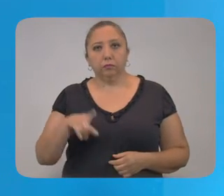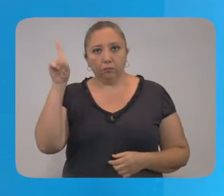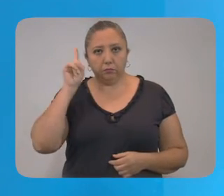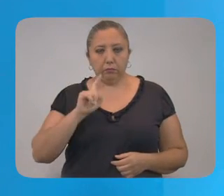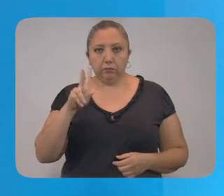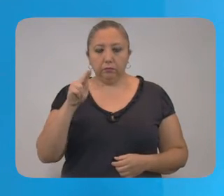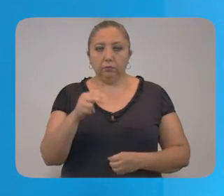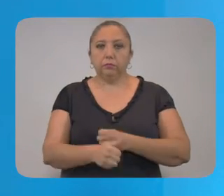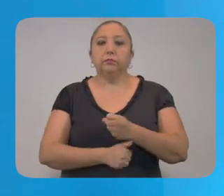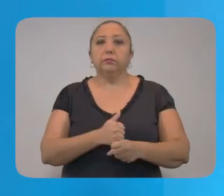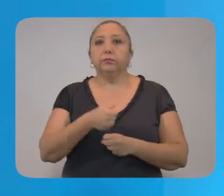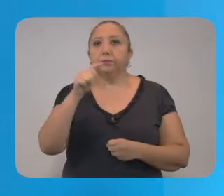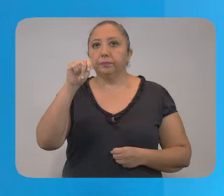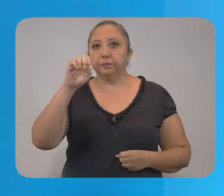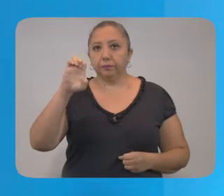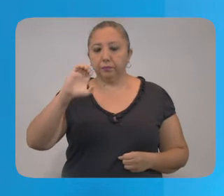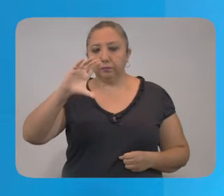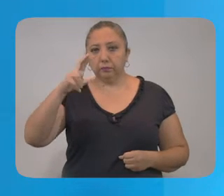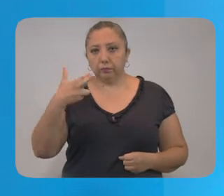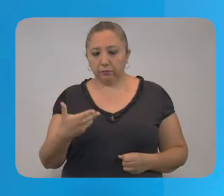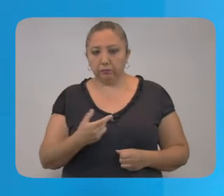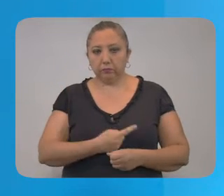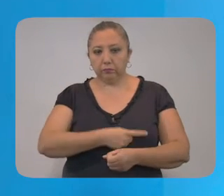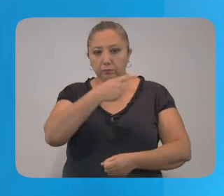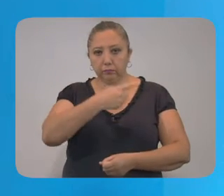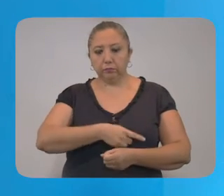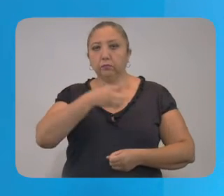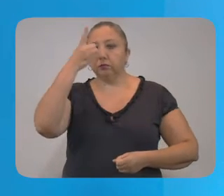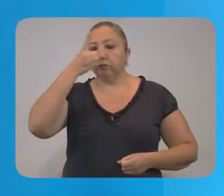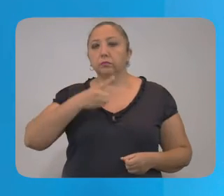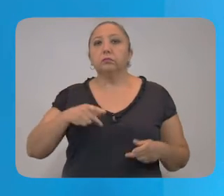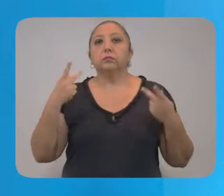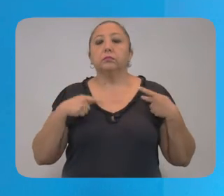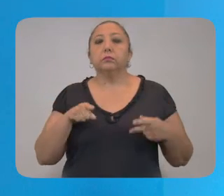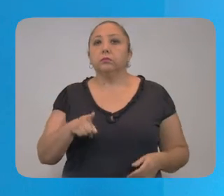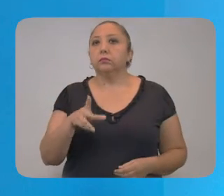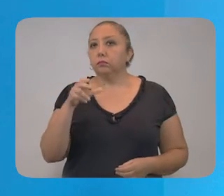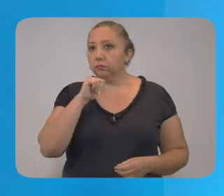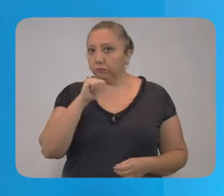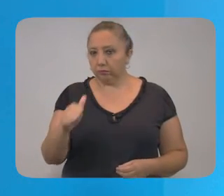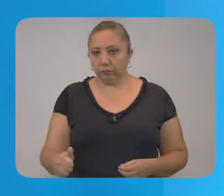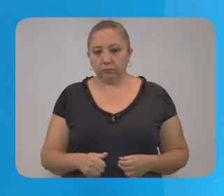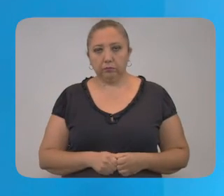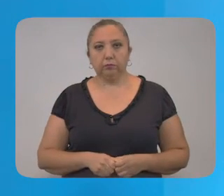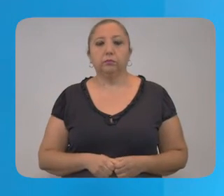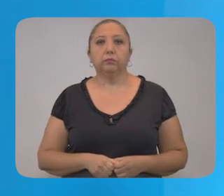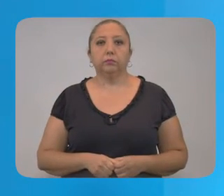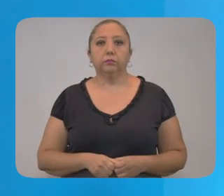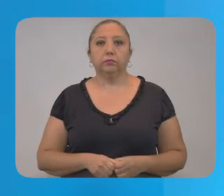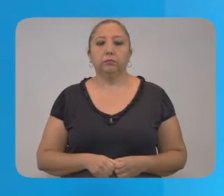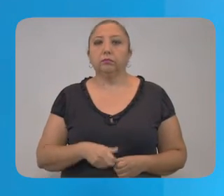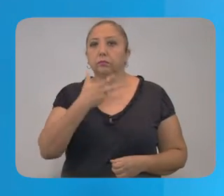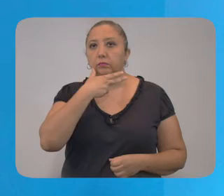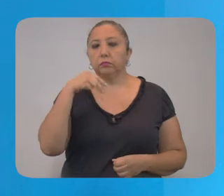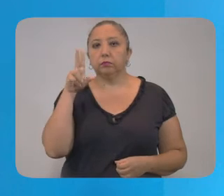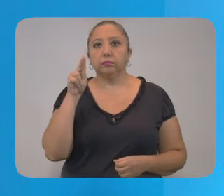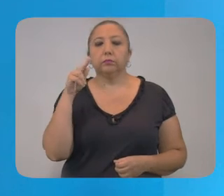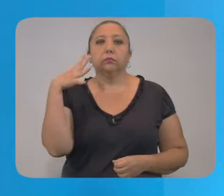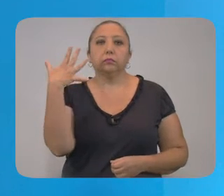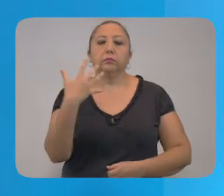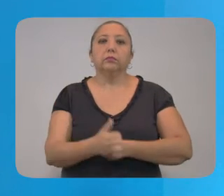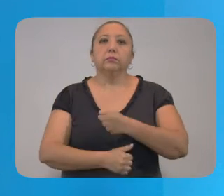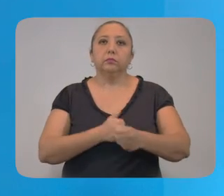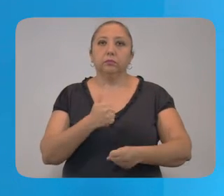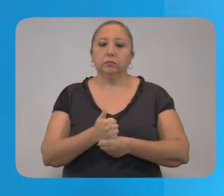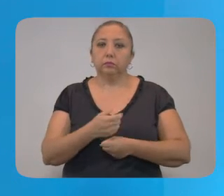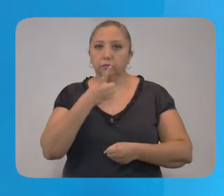Mujer de 80 años de Tecó, con hipertensión y diabetes. Sus contactos no reportan síntomas. Hombre de 85